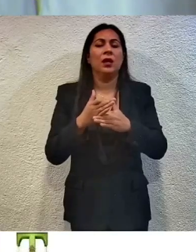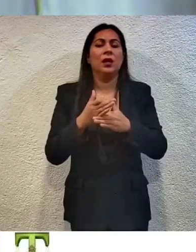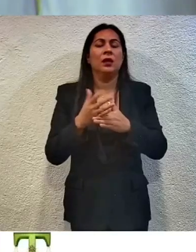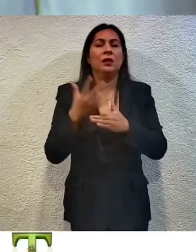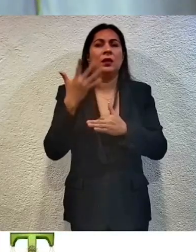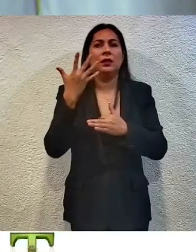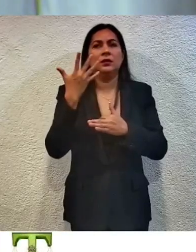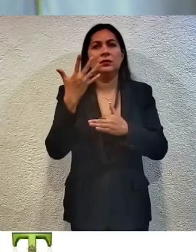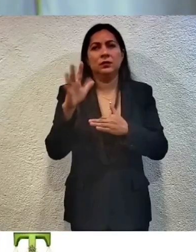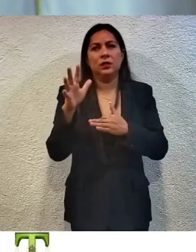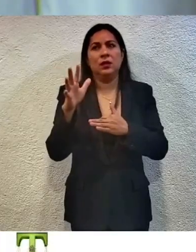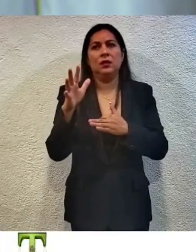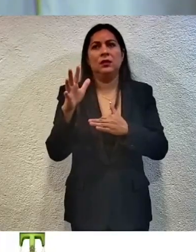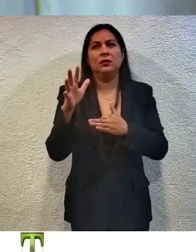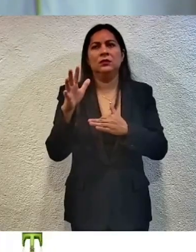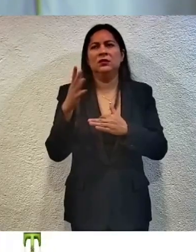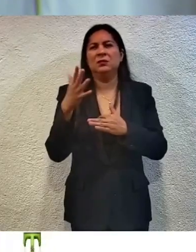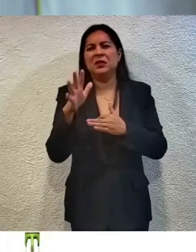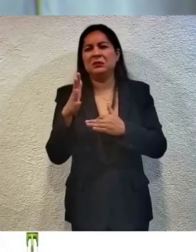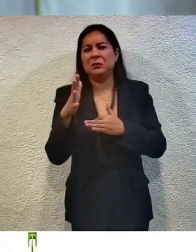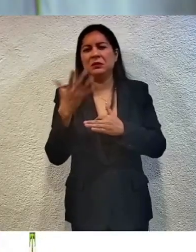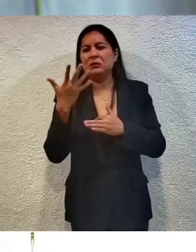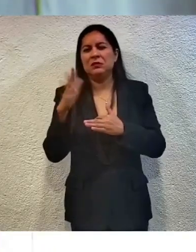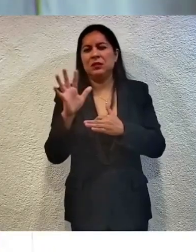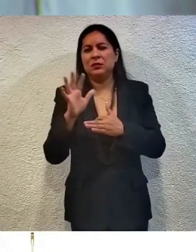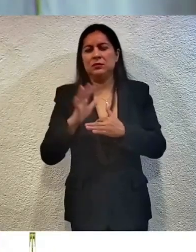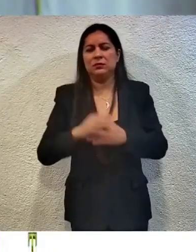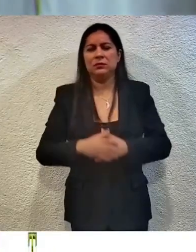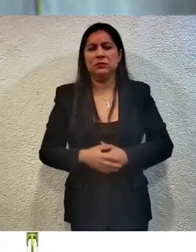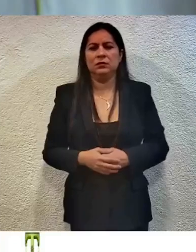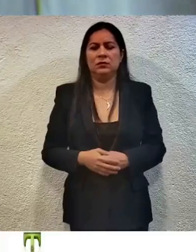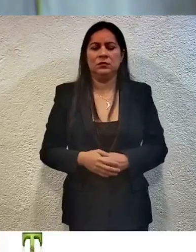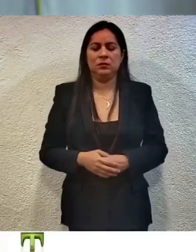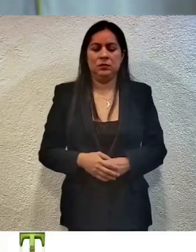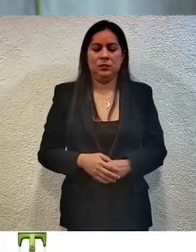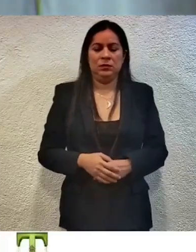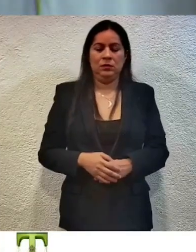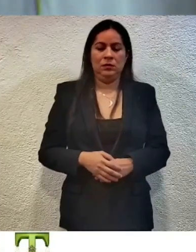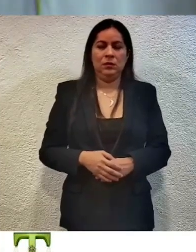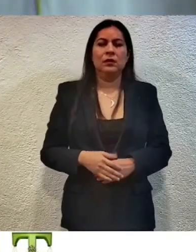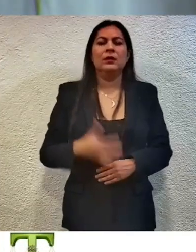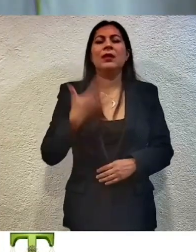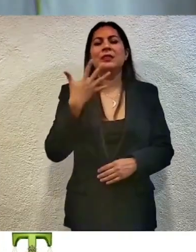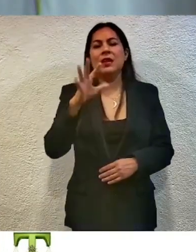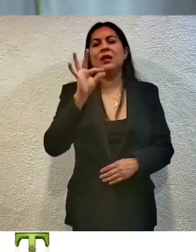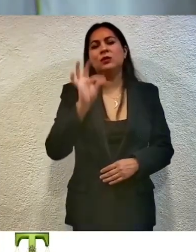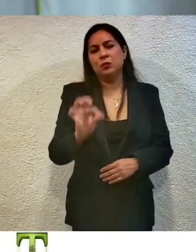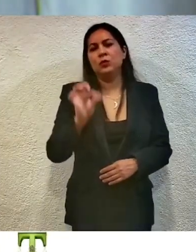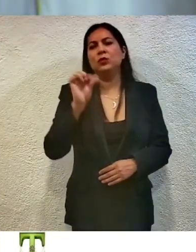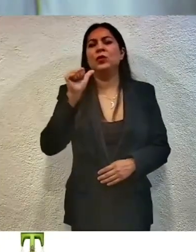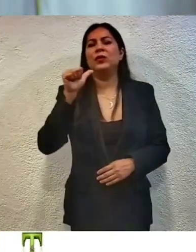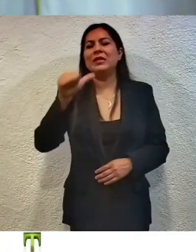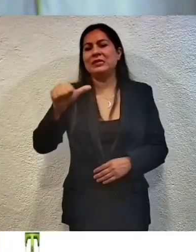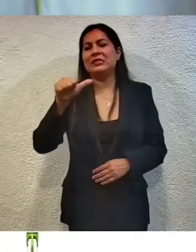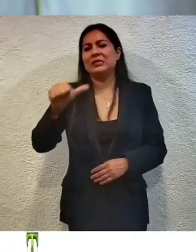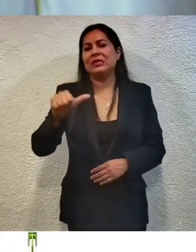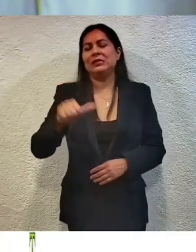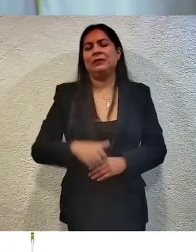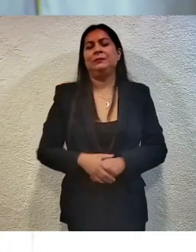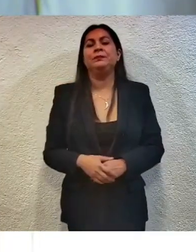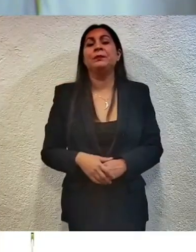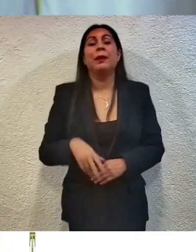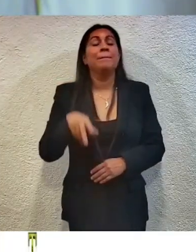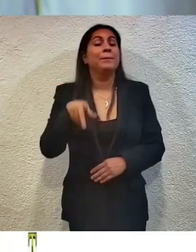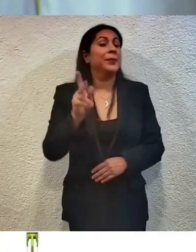10 y fracción, a ver, aquí lo tengo, de 10.16,